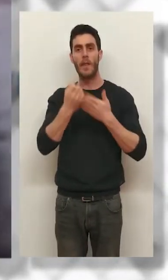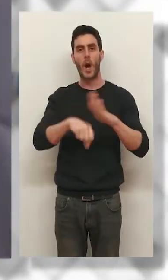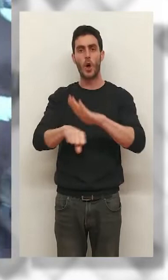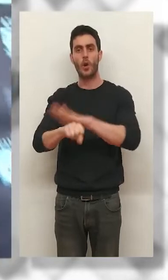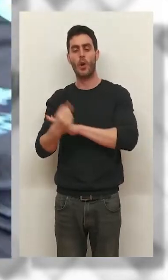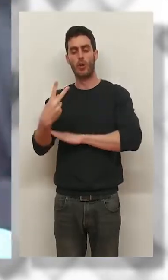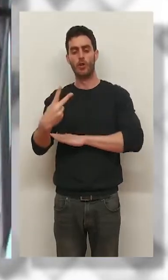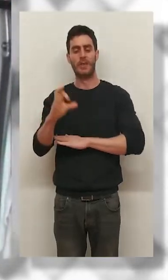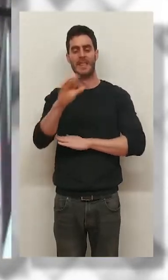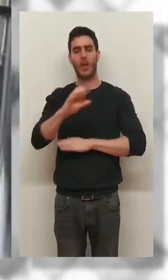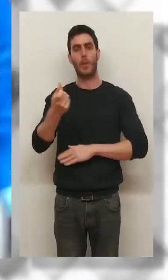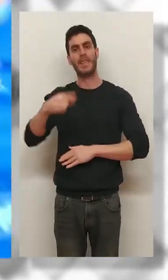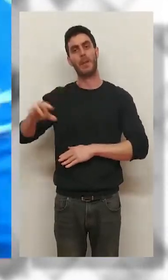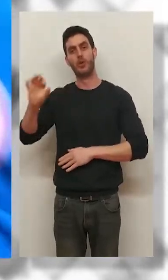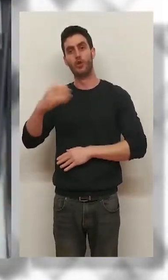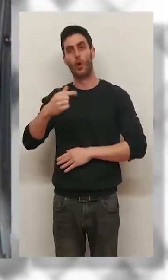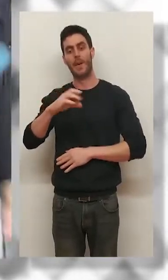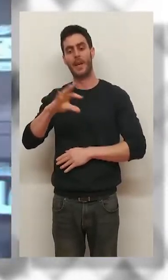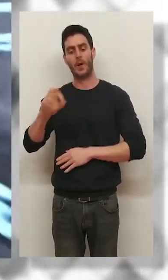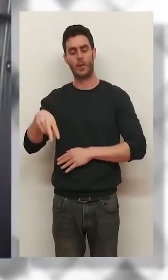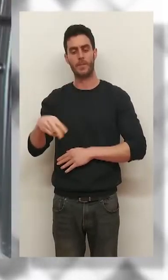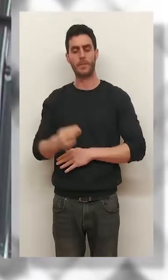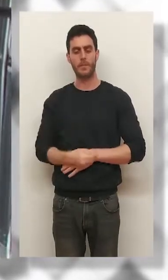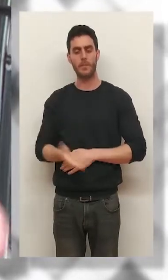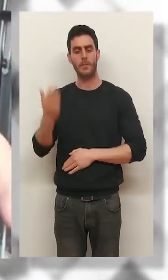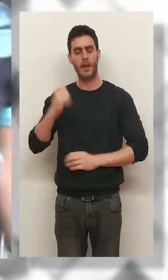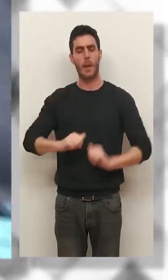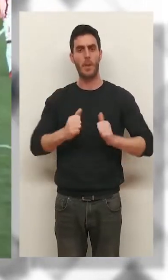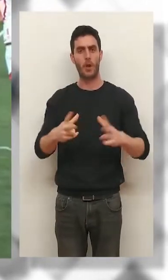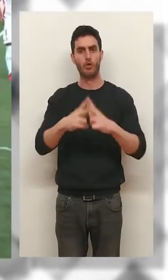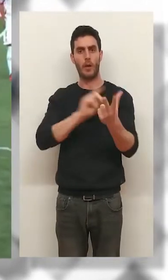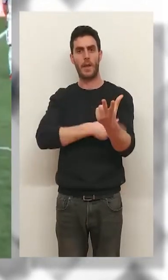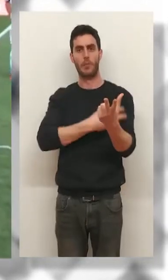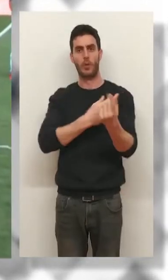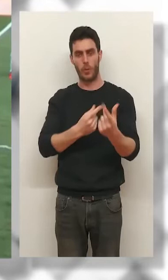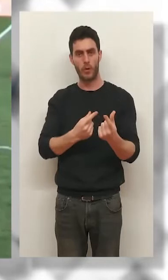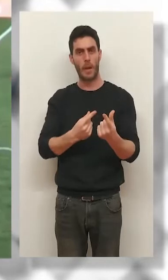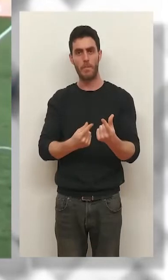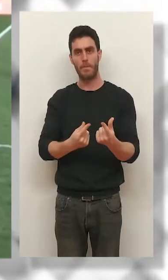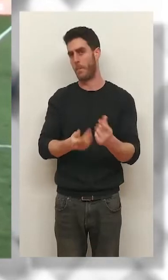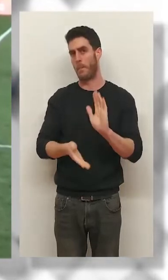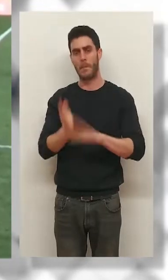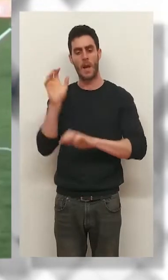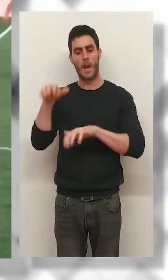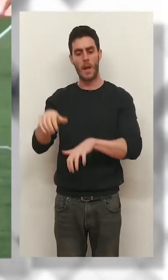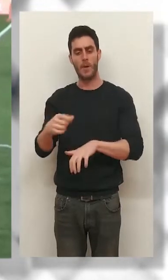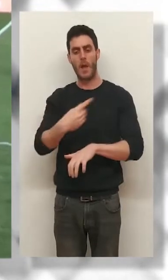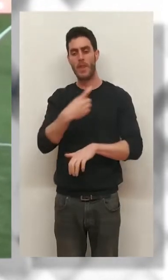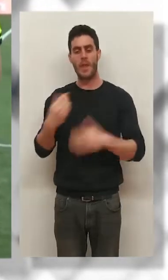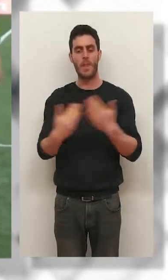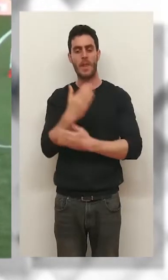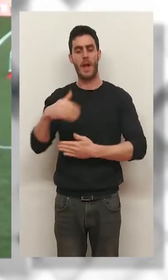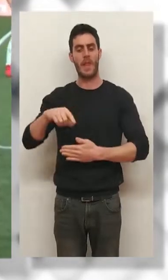Con el regreso de Jero al once, saltó ayer la Sociedad Deportiva Logroñés al Reino de León. 100 días después, el lorquino volvía a vestirse de